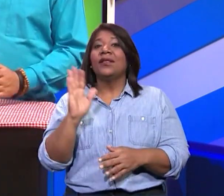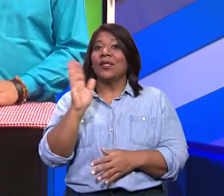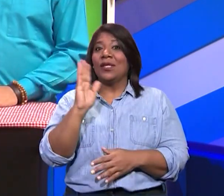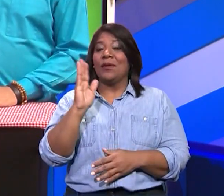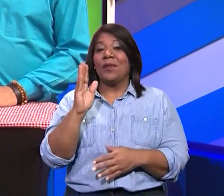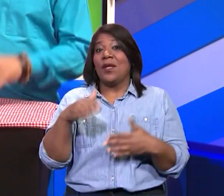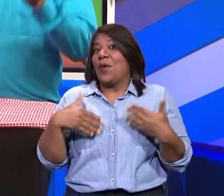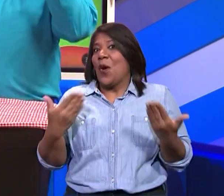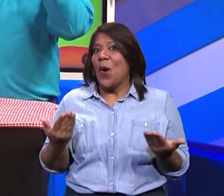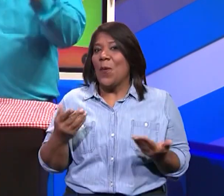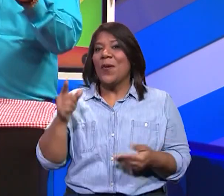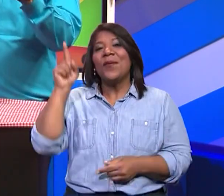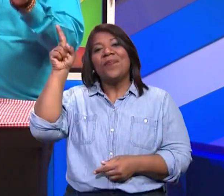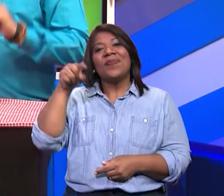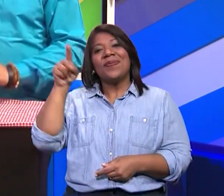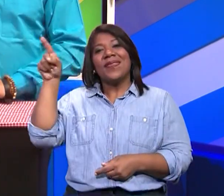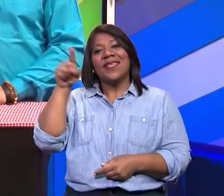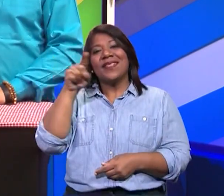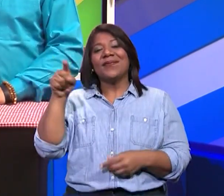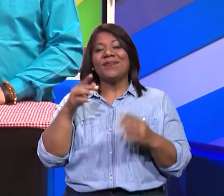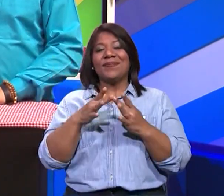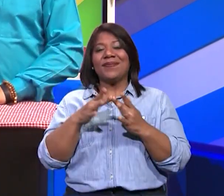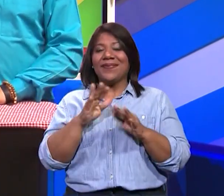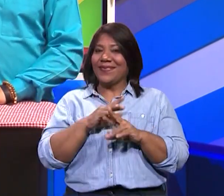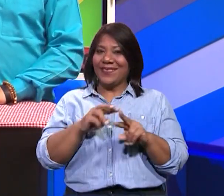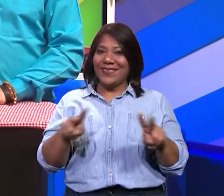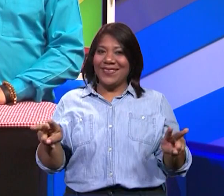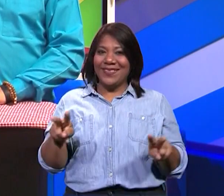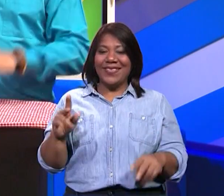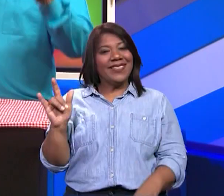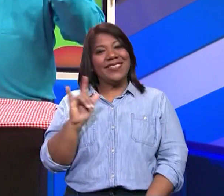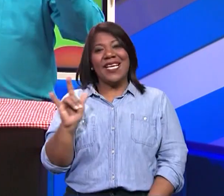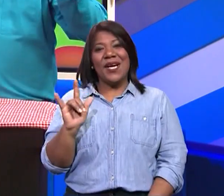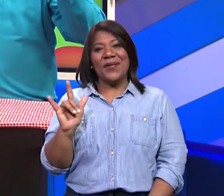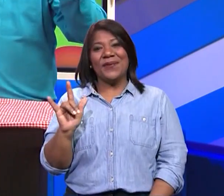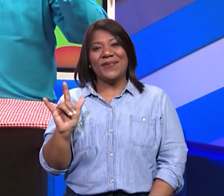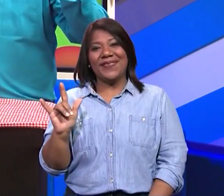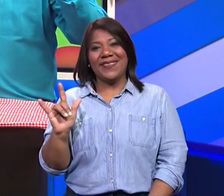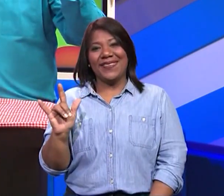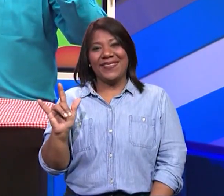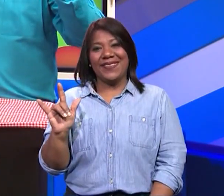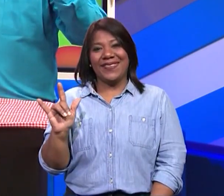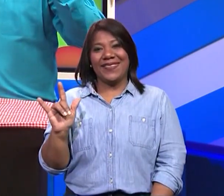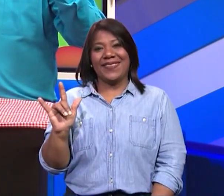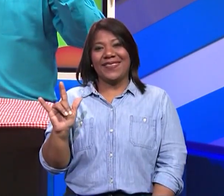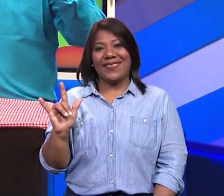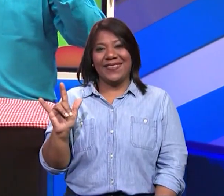entonces recordándoles que la estrella se conecta con la diversidad. Chao.